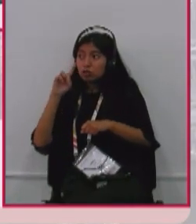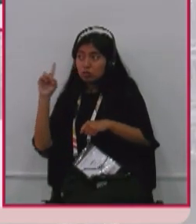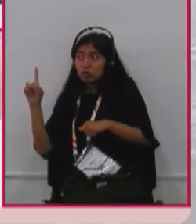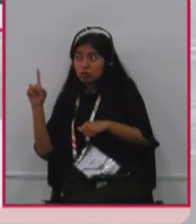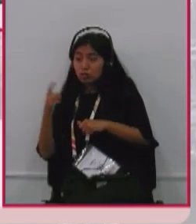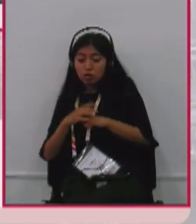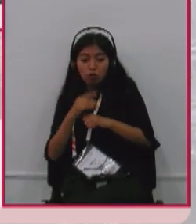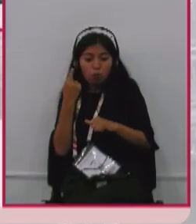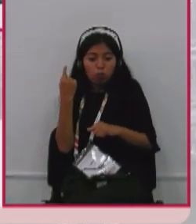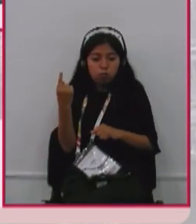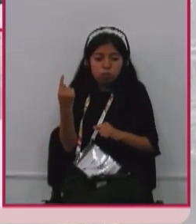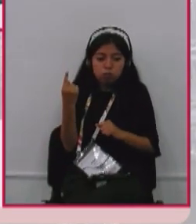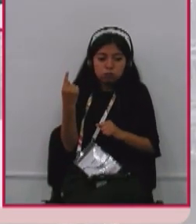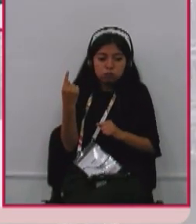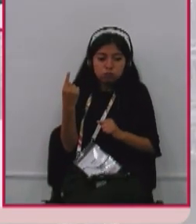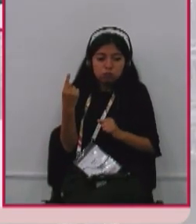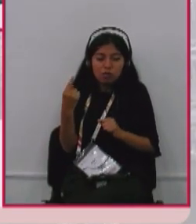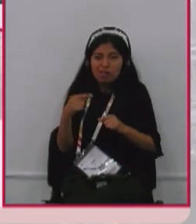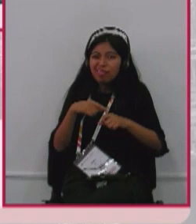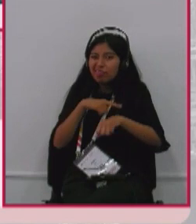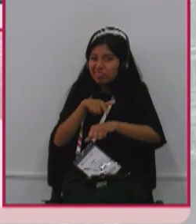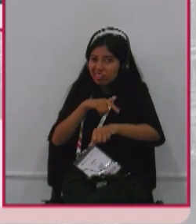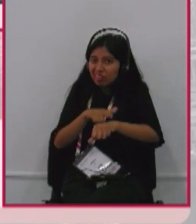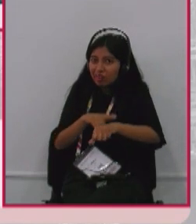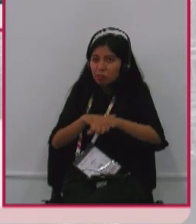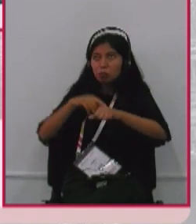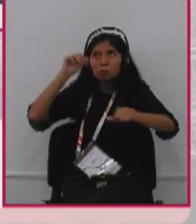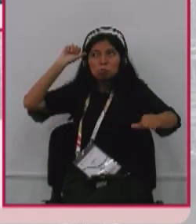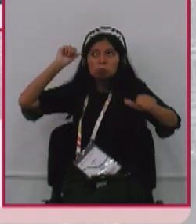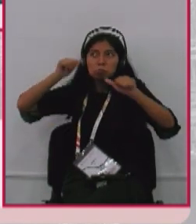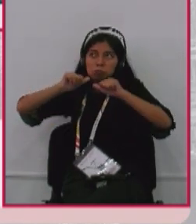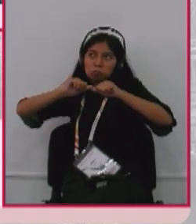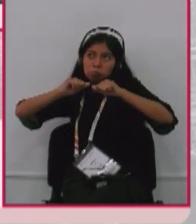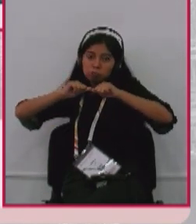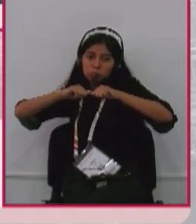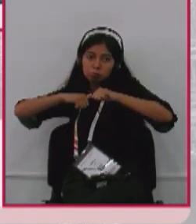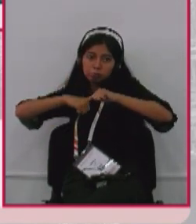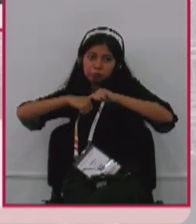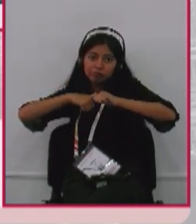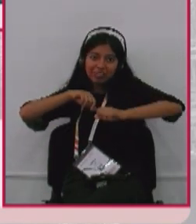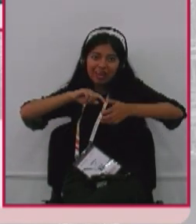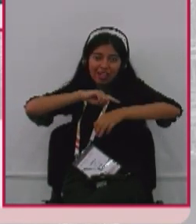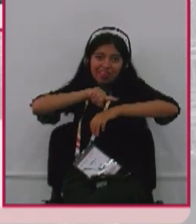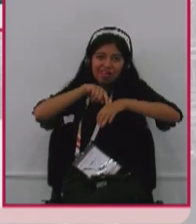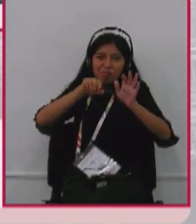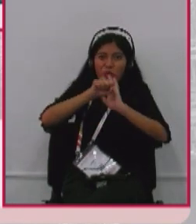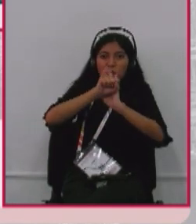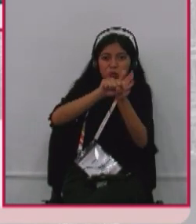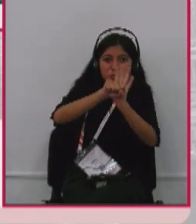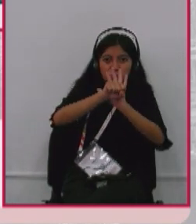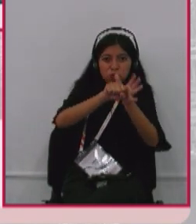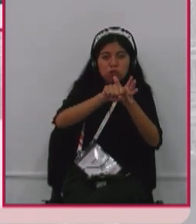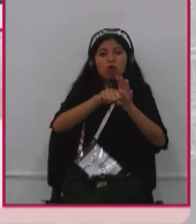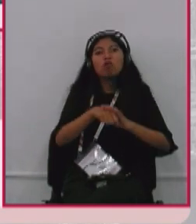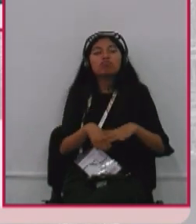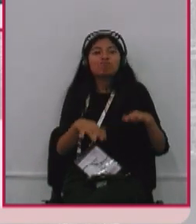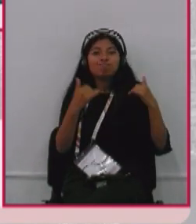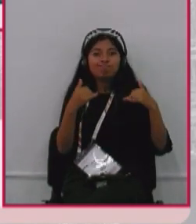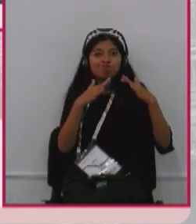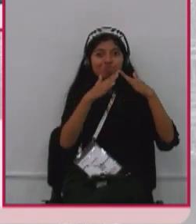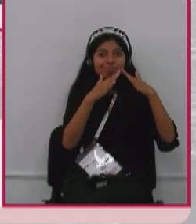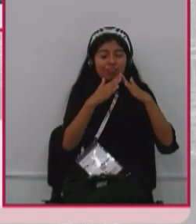2021, en una época que recordamos que estábamos en pandemia todavía, ¿no?